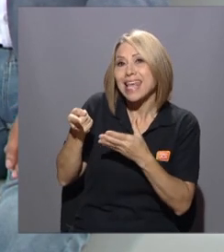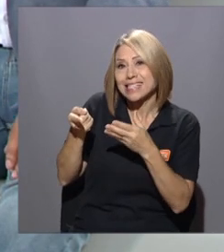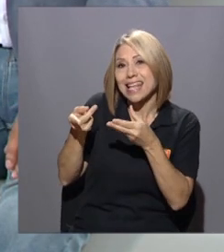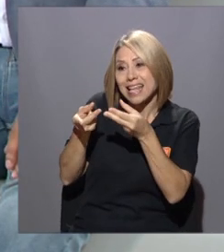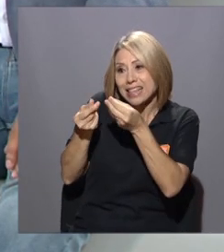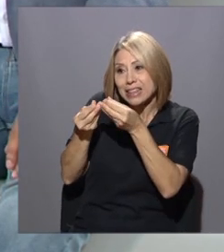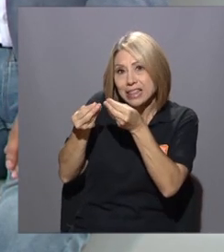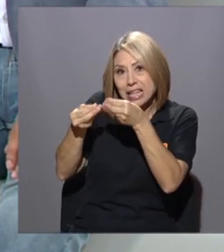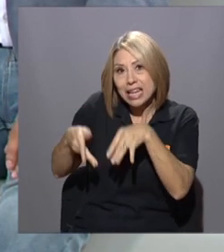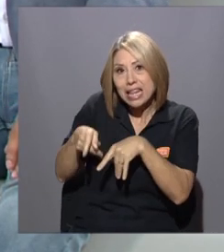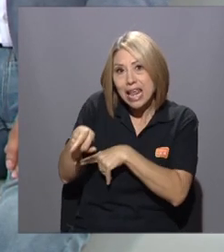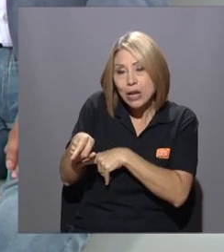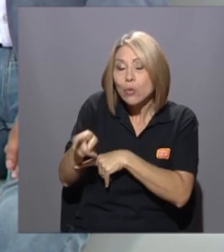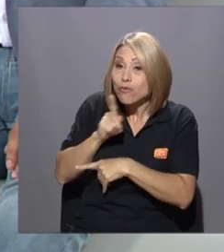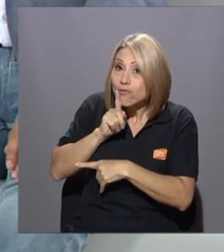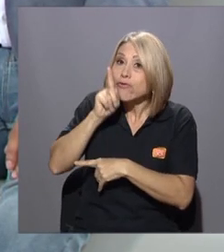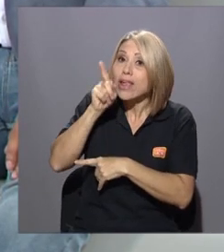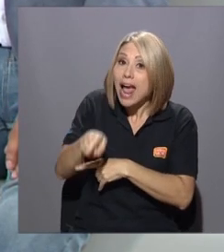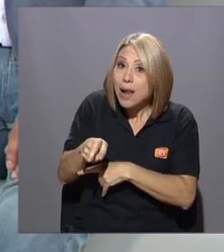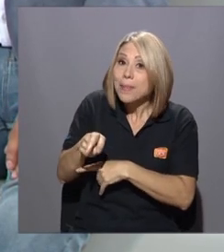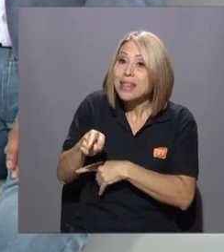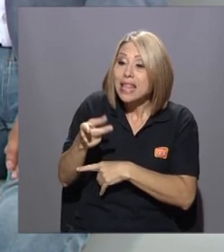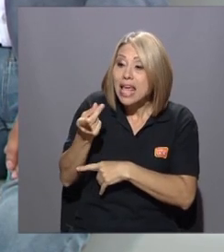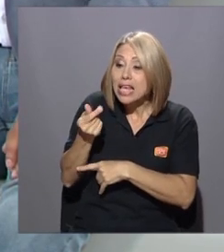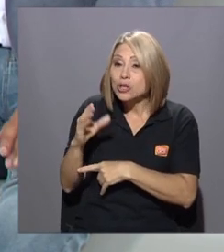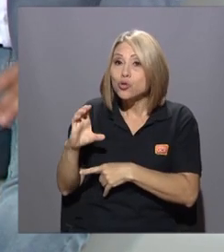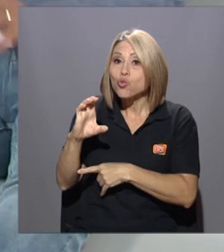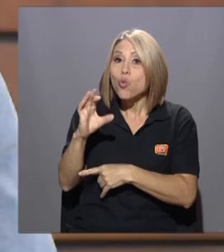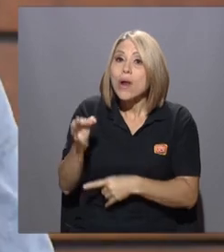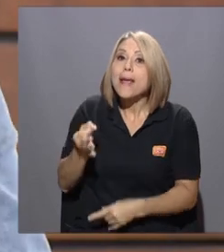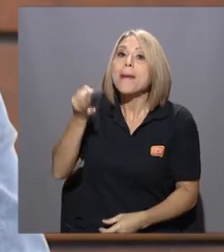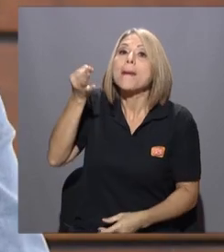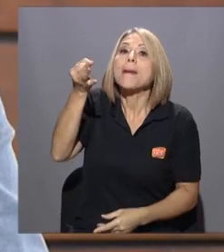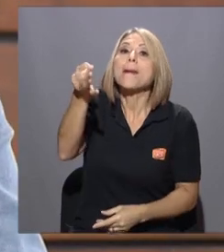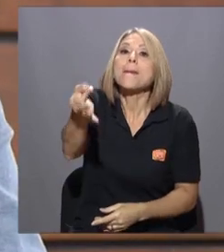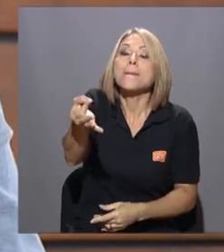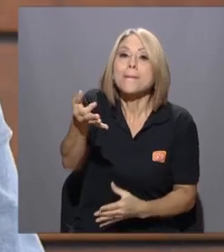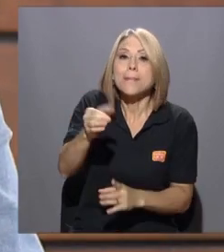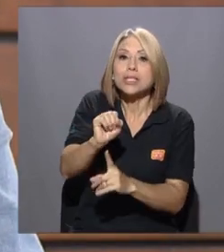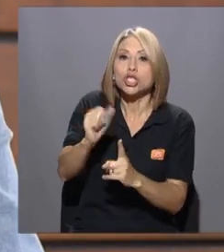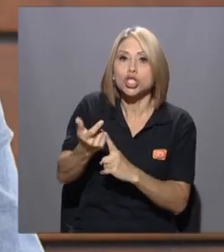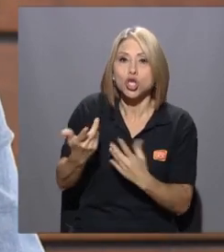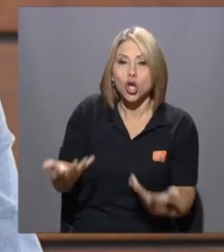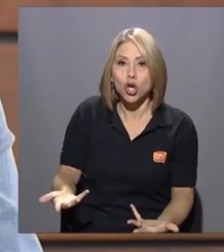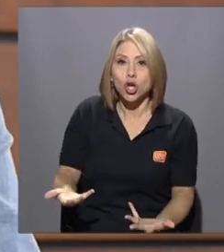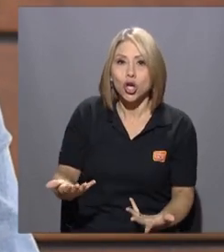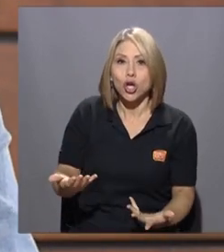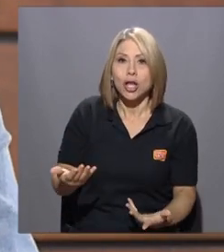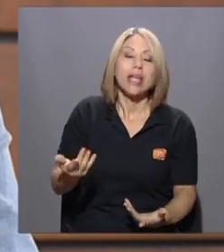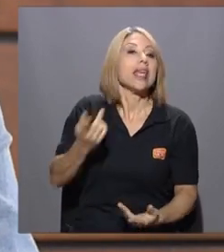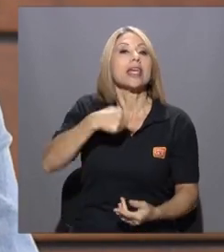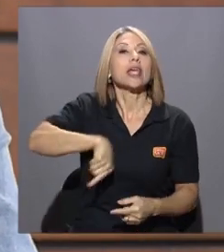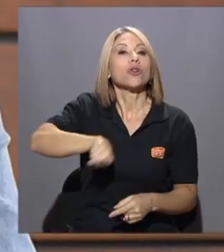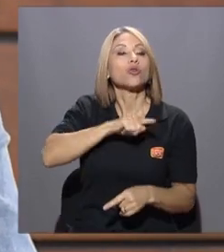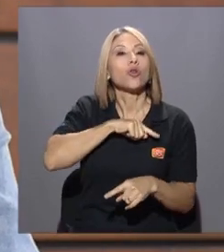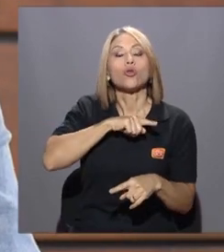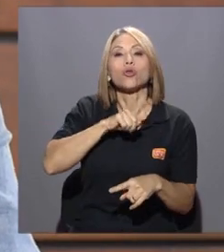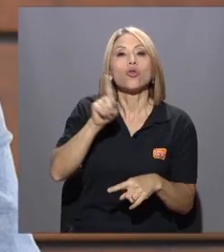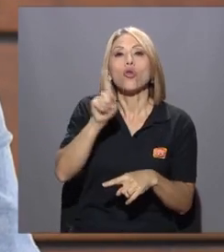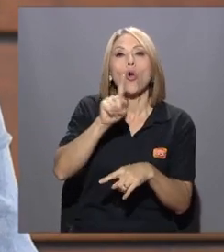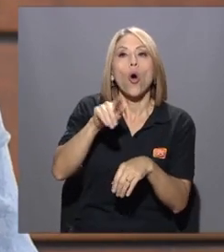remanente es efectivamente una inversión social la que se está haciendo y que no podamos autorizar de ningún modo